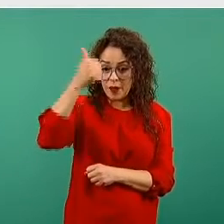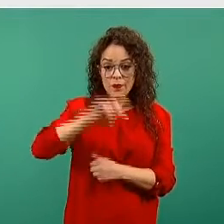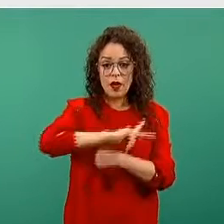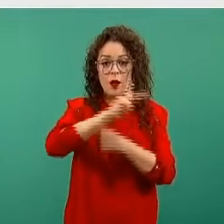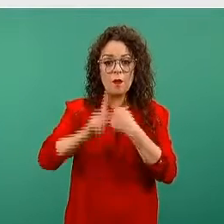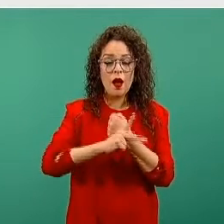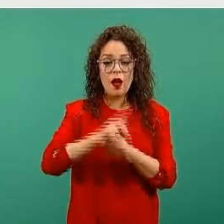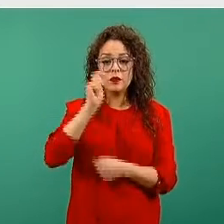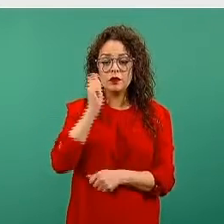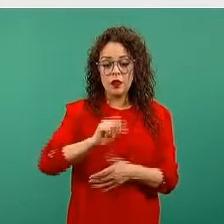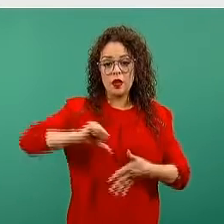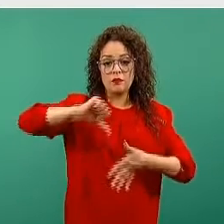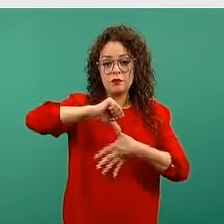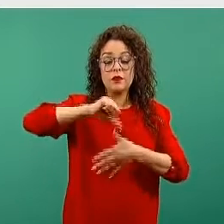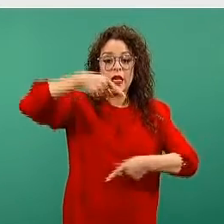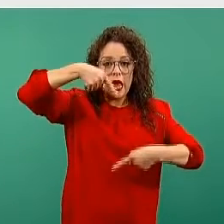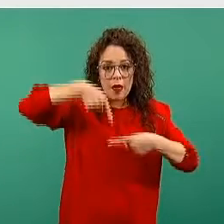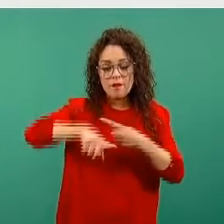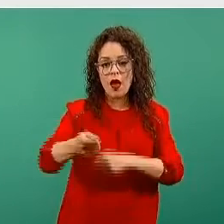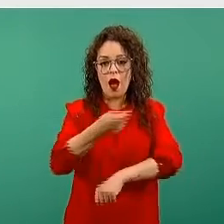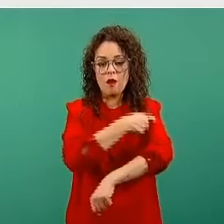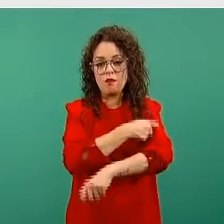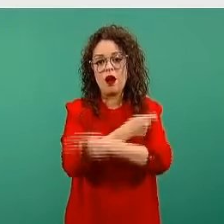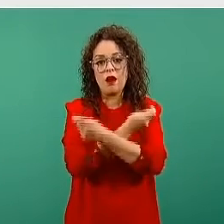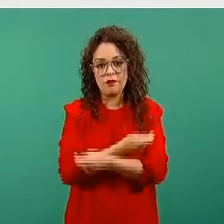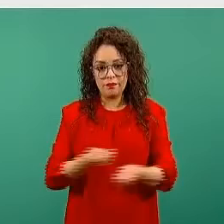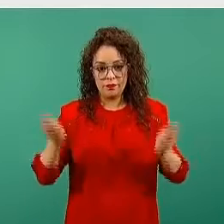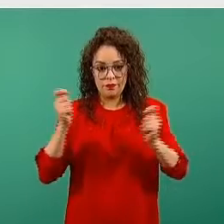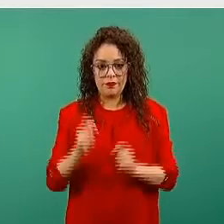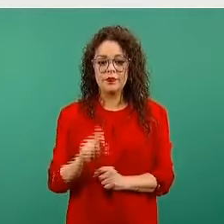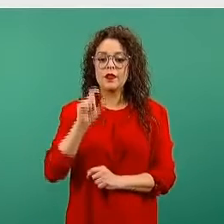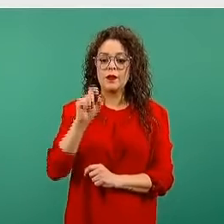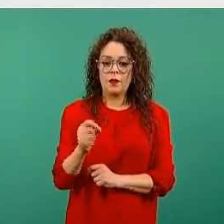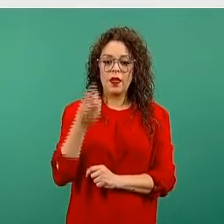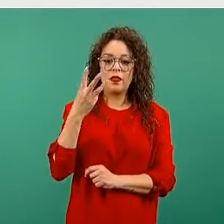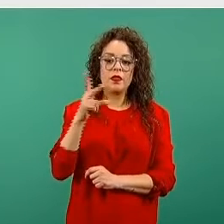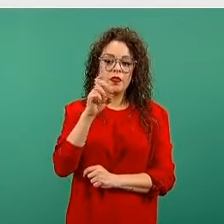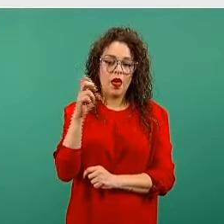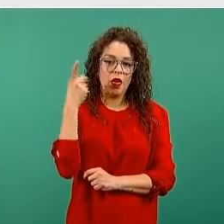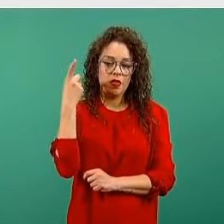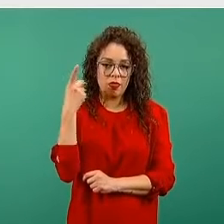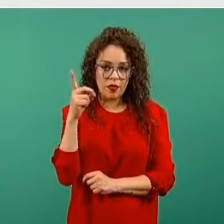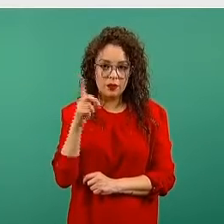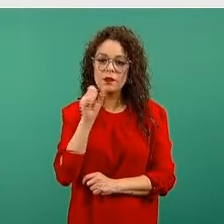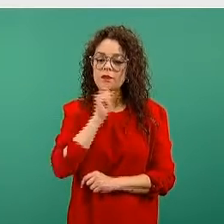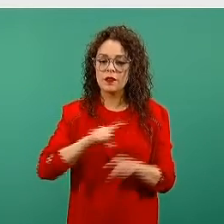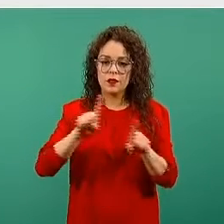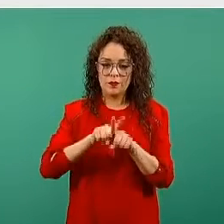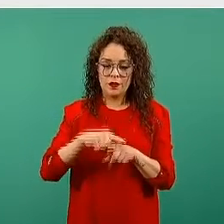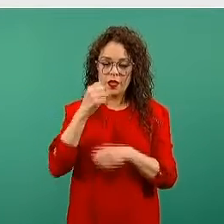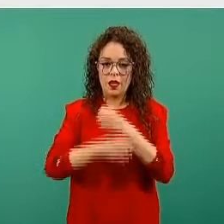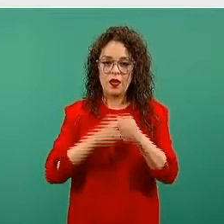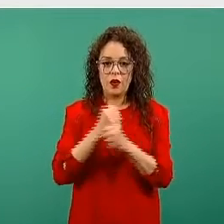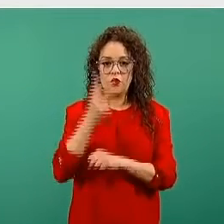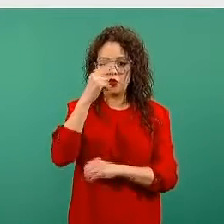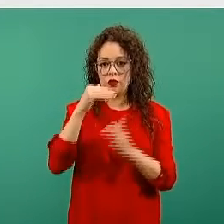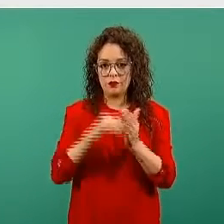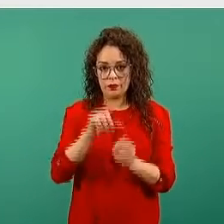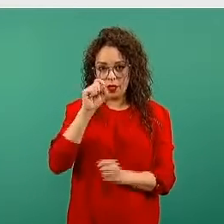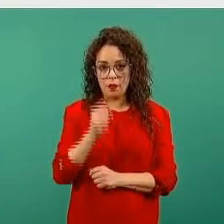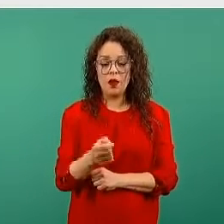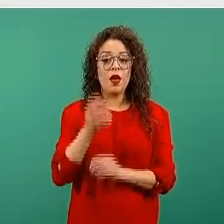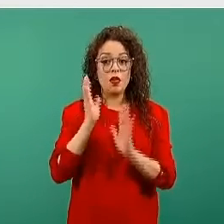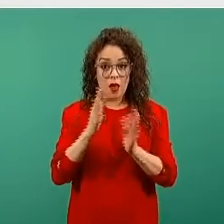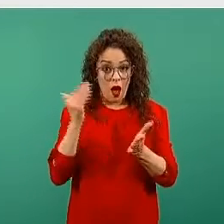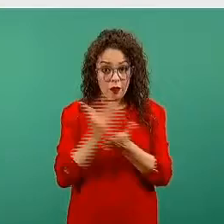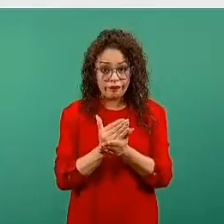vacunación el 23 de diciembre también del año pasado, y no hemos dejado de vacunar y continuaremos vacunando. La etapa 1